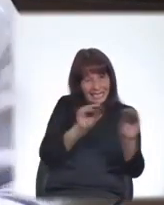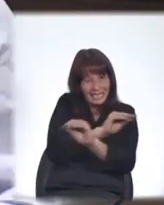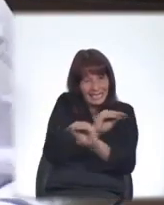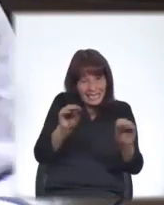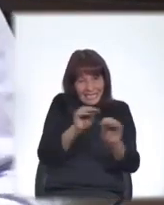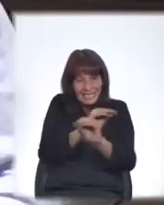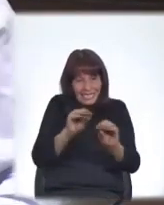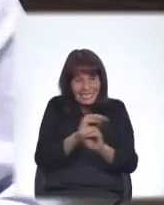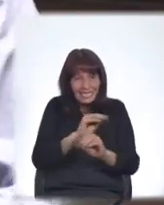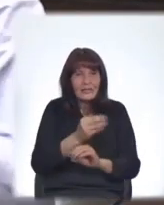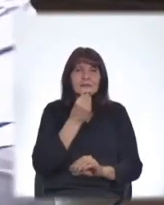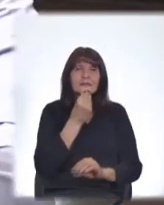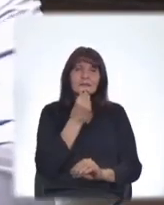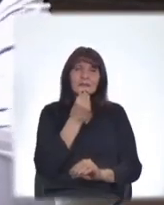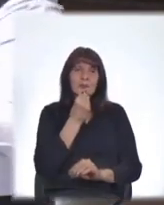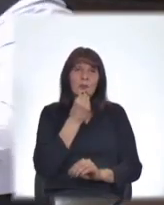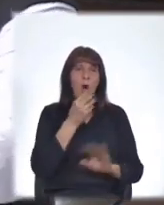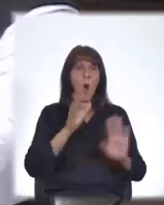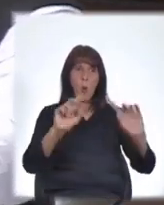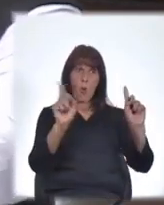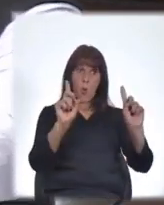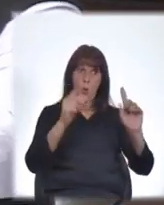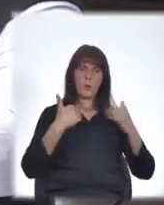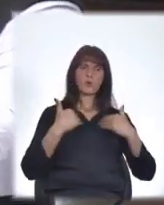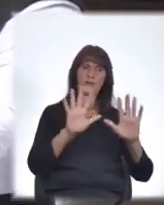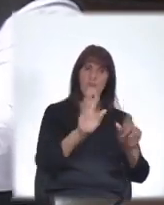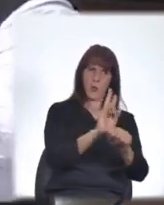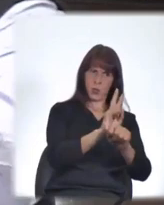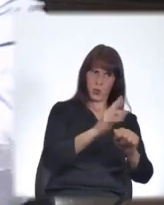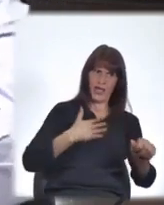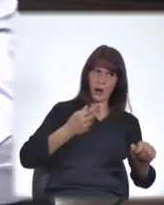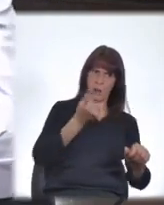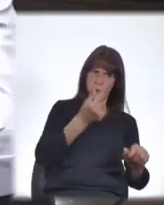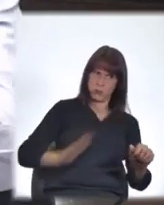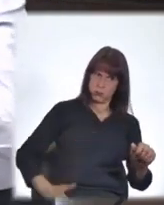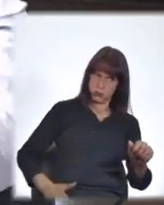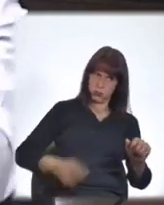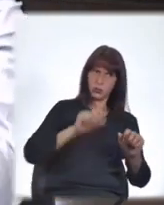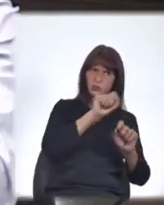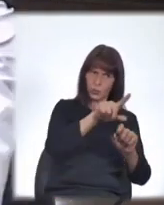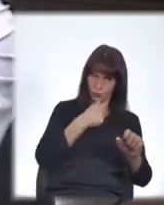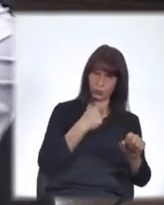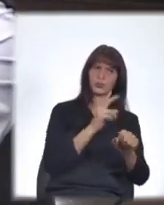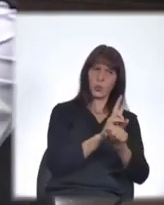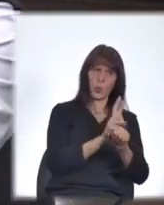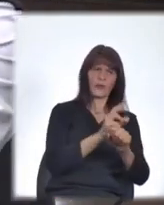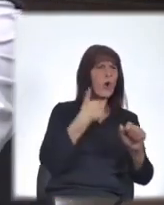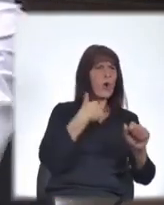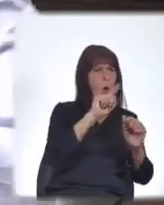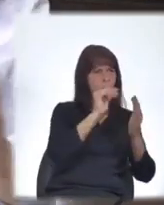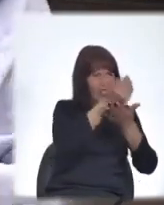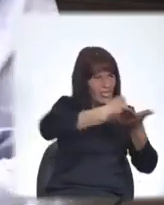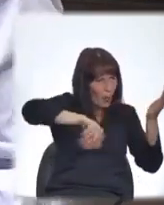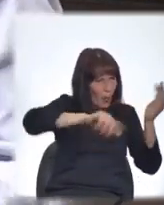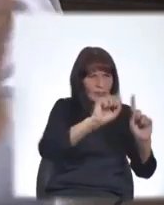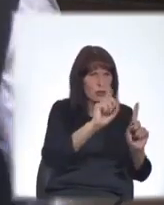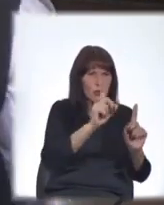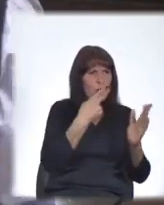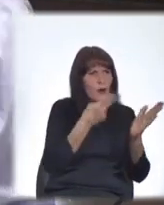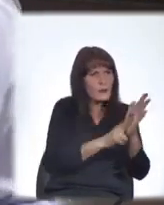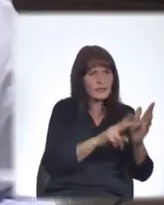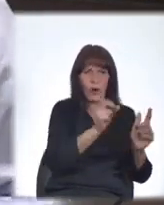pirueta a la sociedad diciéndole, no, vamos a proteger tu bolsillo va a estar ahí, no te lo vamos a achicar con impuestos. No, se lo